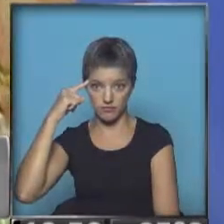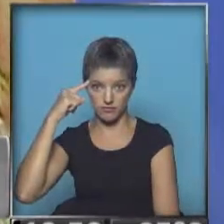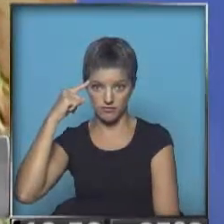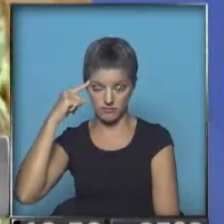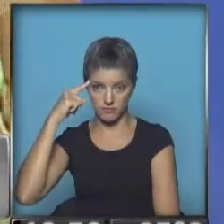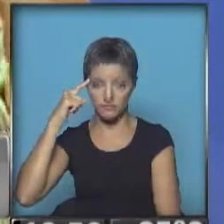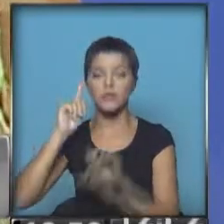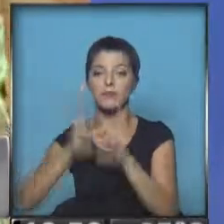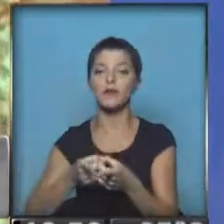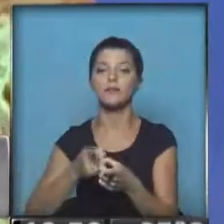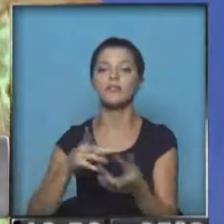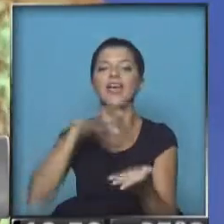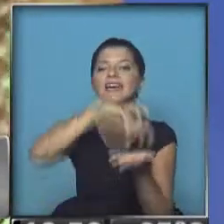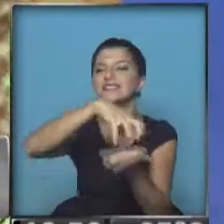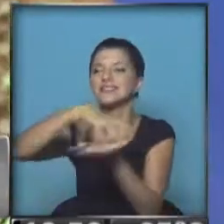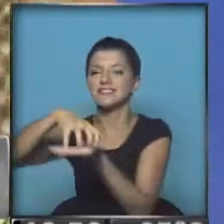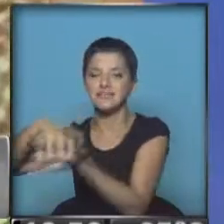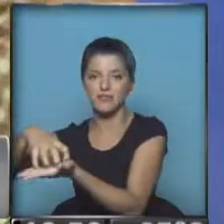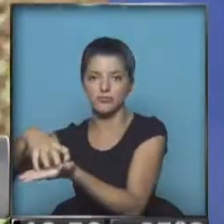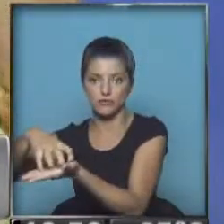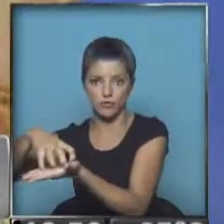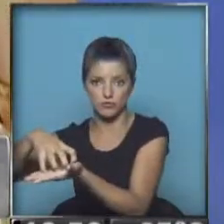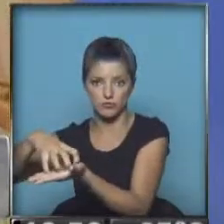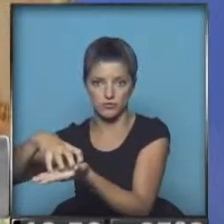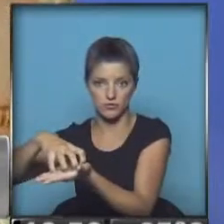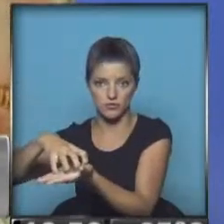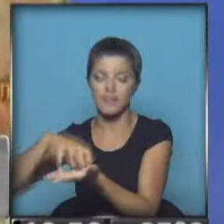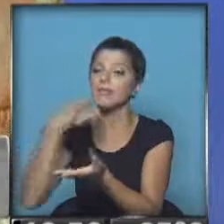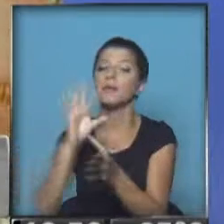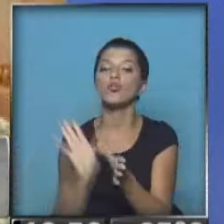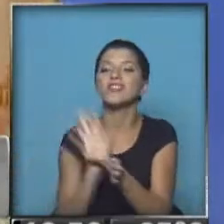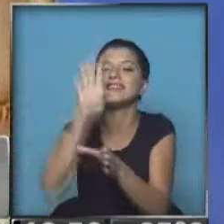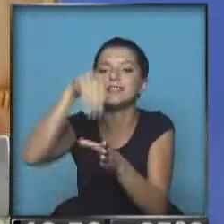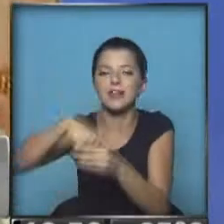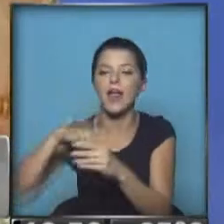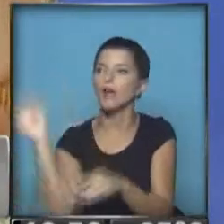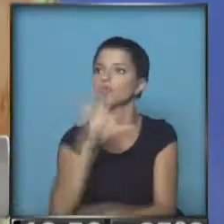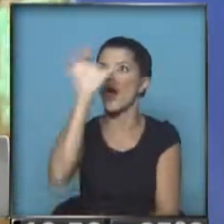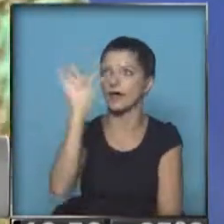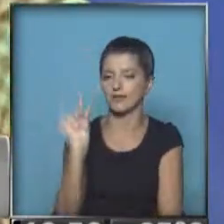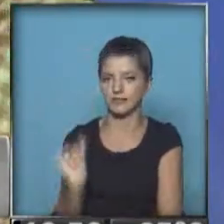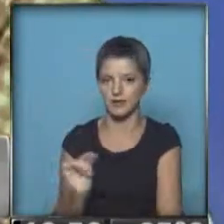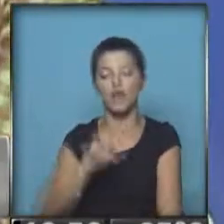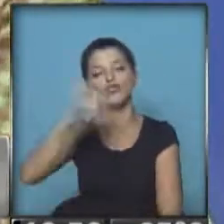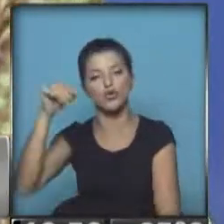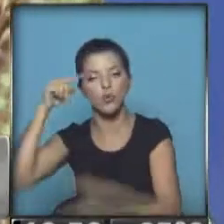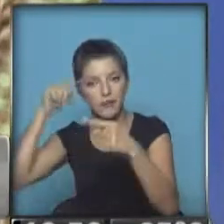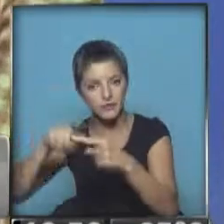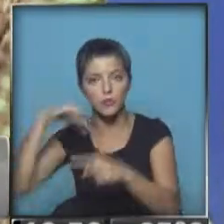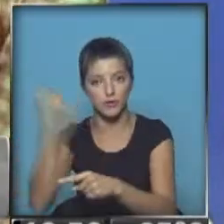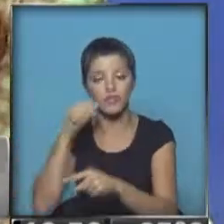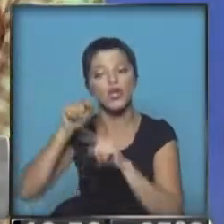también de grandes centros urbanos con el resto del país, integrar la Argentina, el otro gran desafío. Y hay que